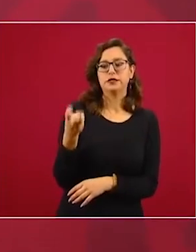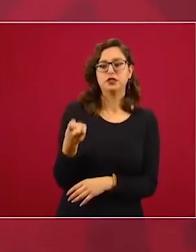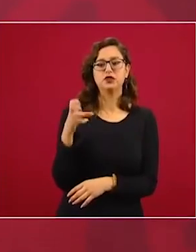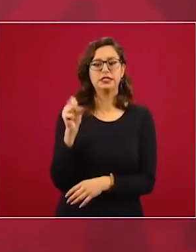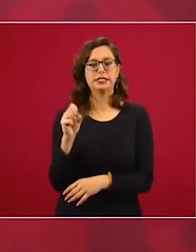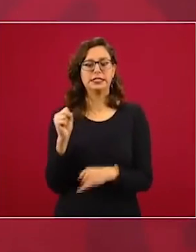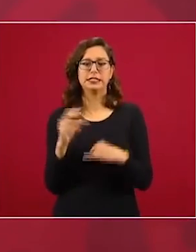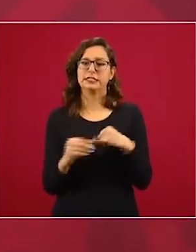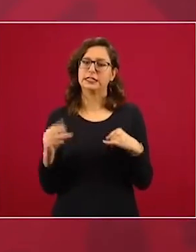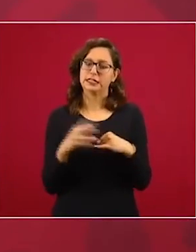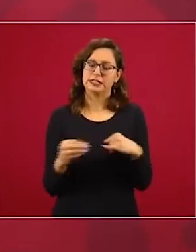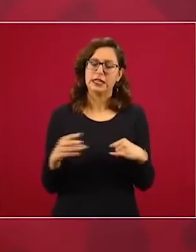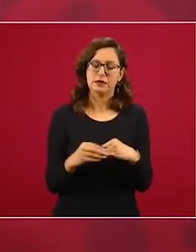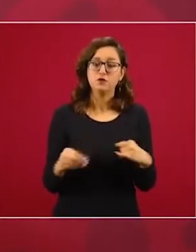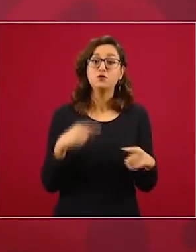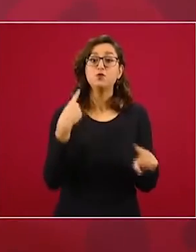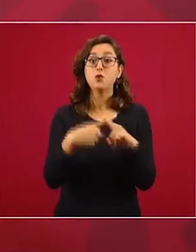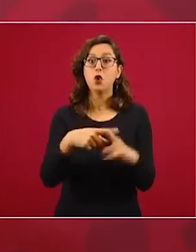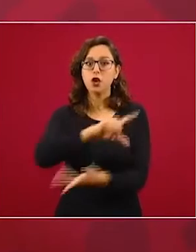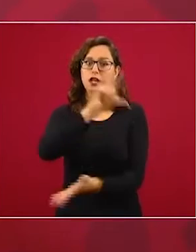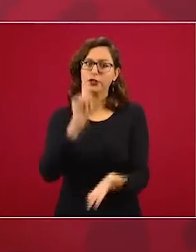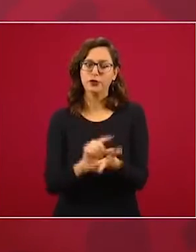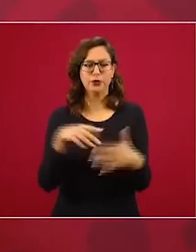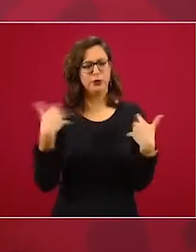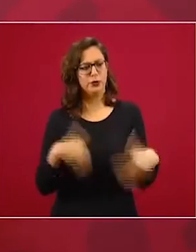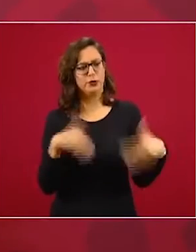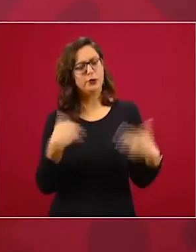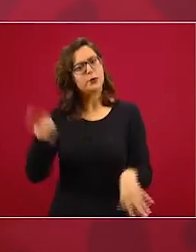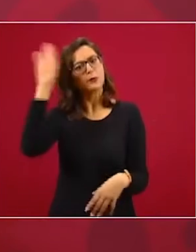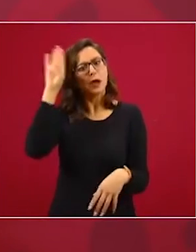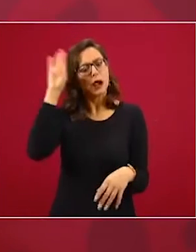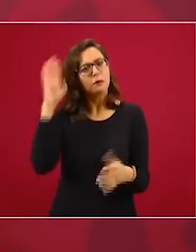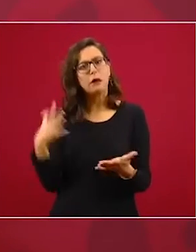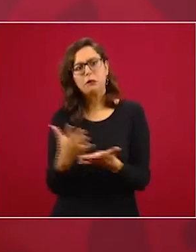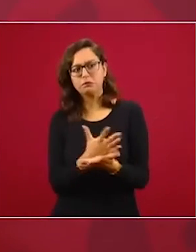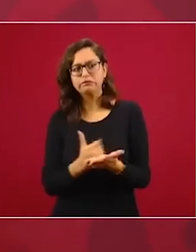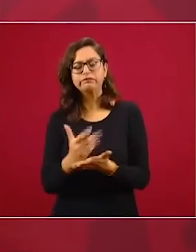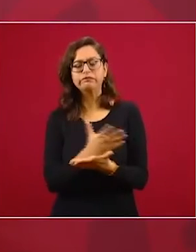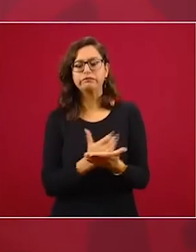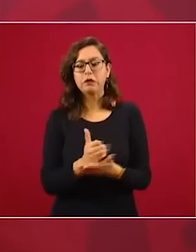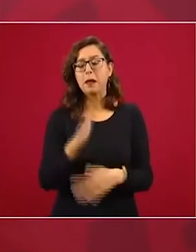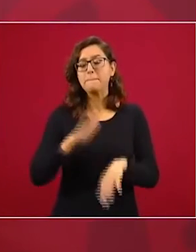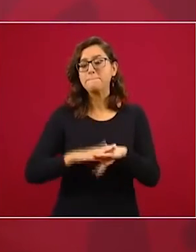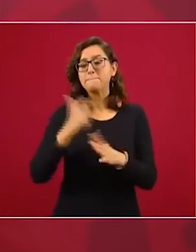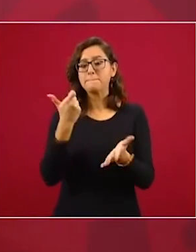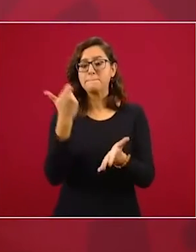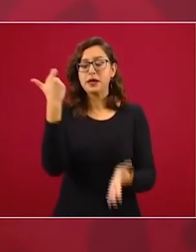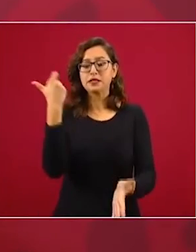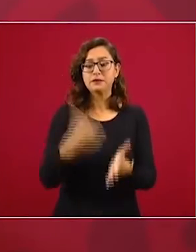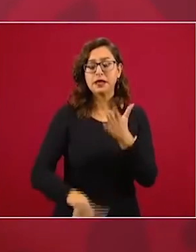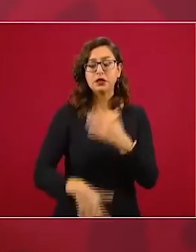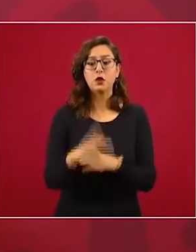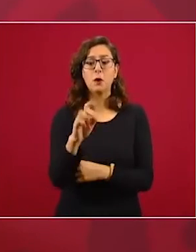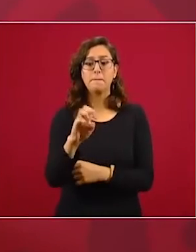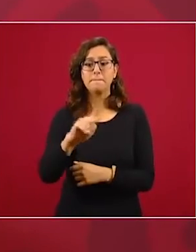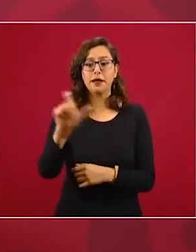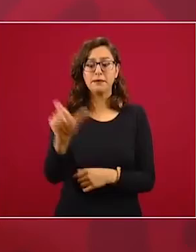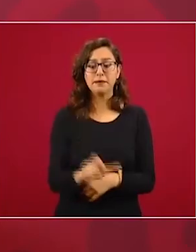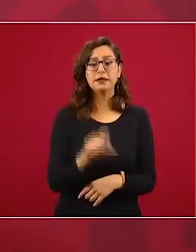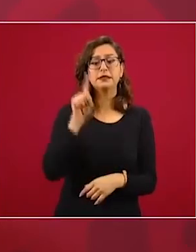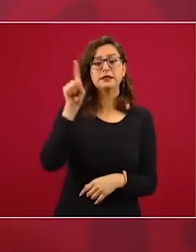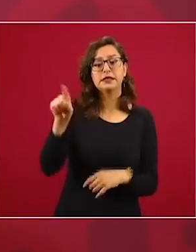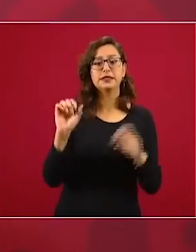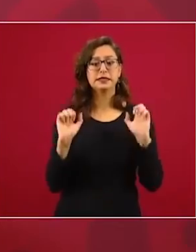debajo del precio máximo fijado por la comisión regulatoria de energía por lo que afirmó la política que impulsa el gobierno federal en este combustible